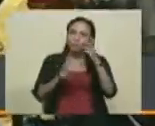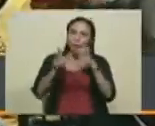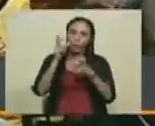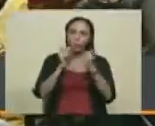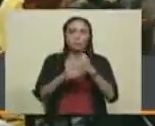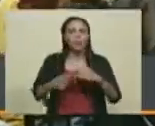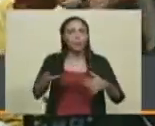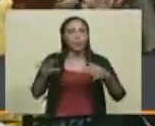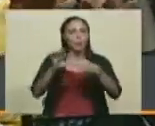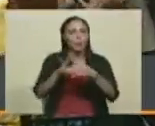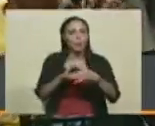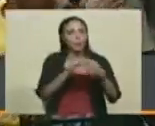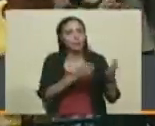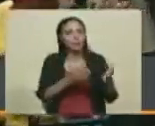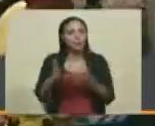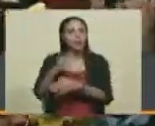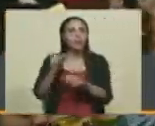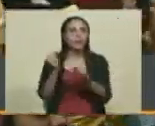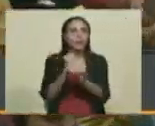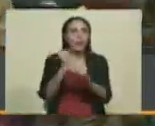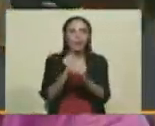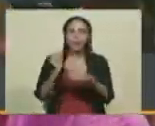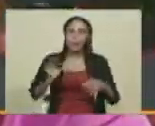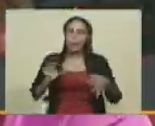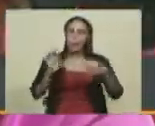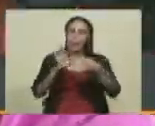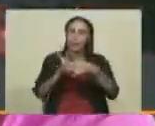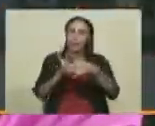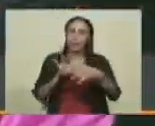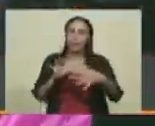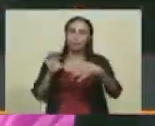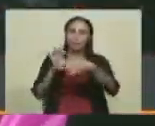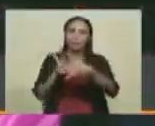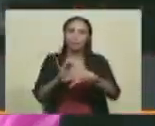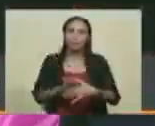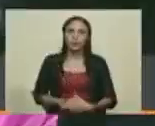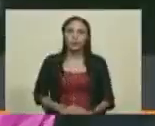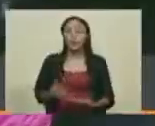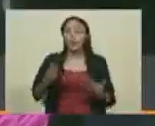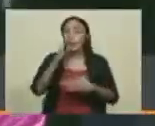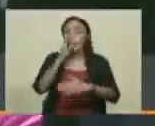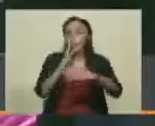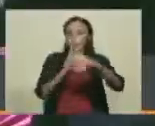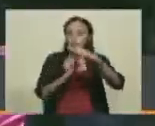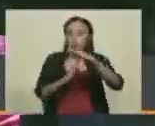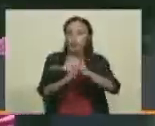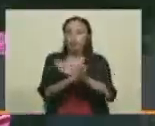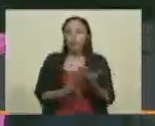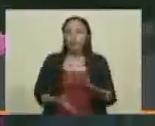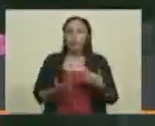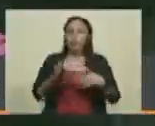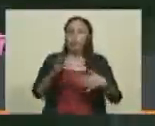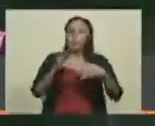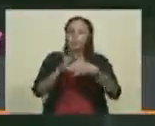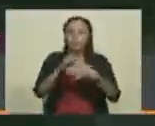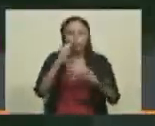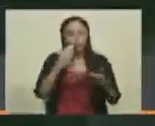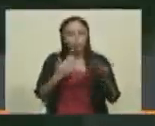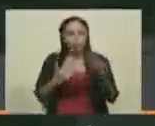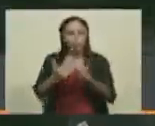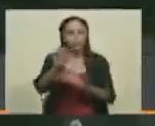a unirnos entre obreros, entre trabajadores. La unión de los humildes, de los trabajadores, los que vamos para